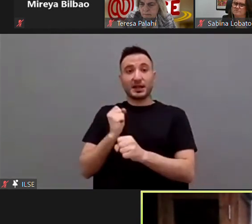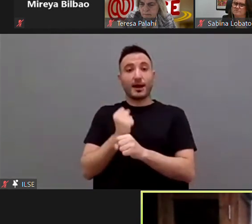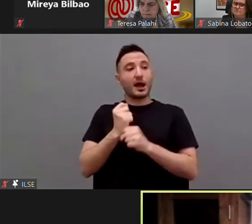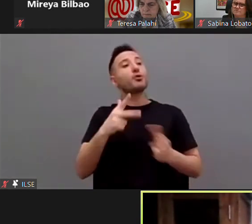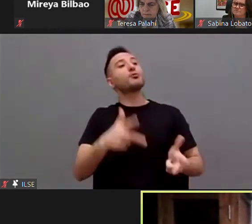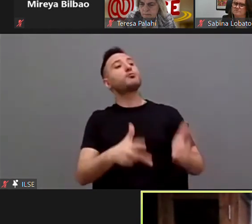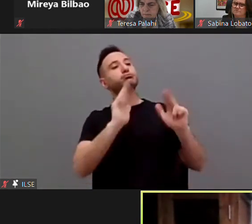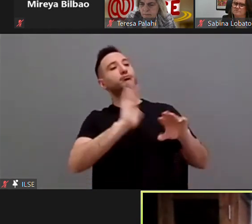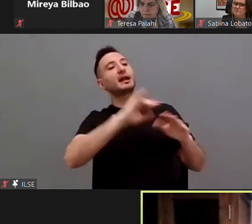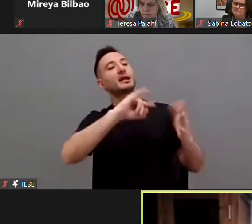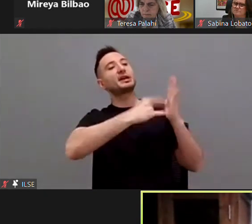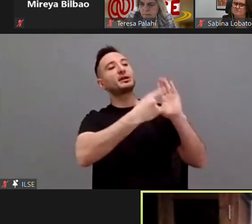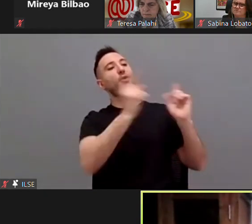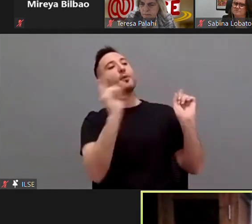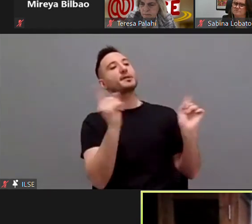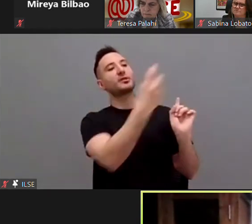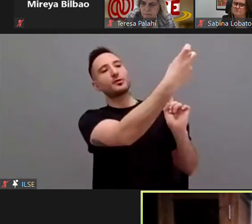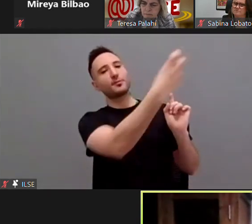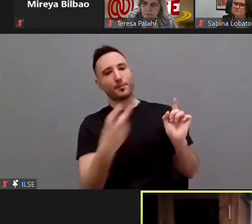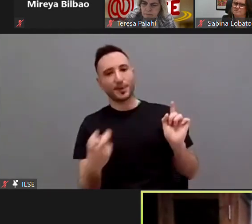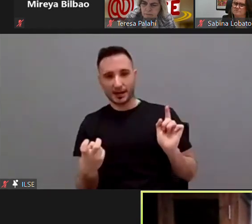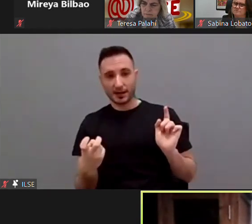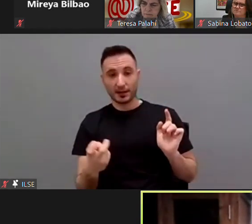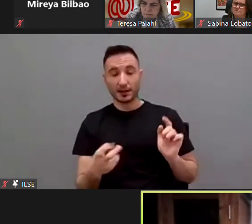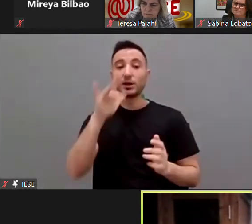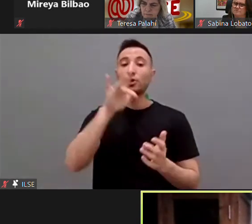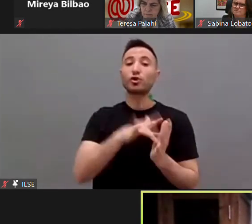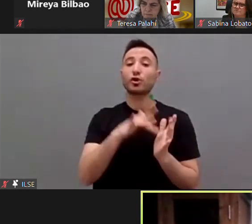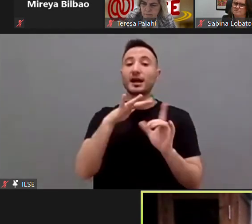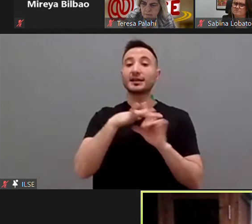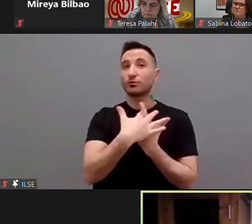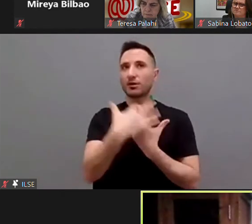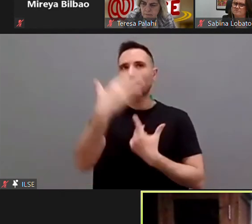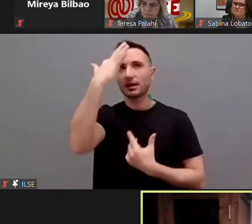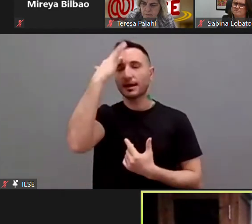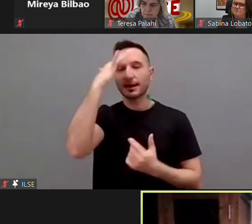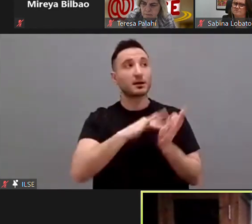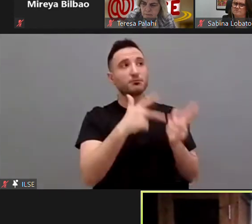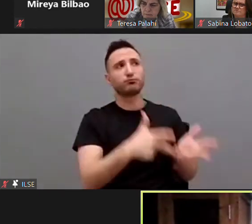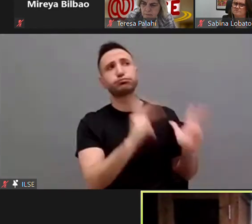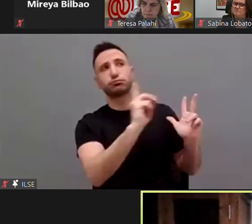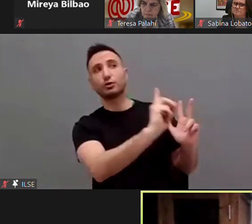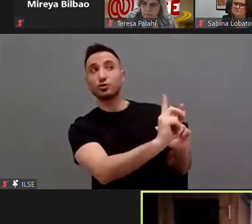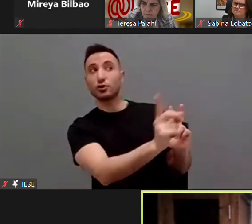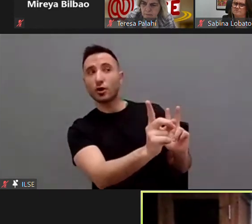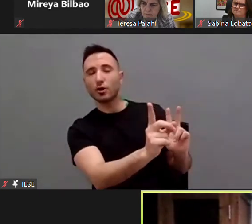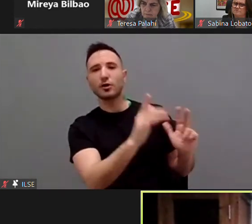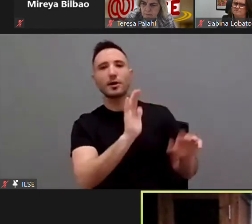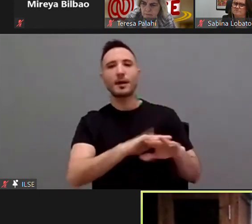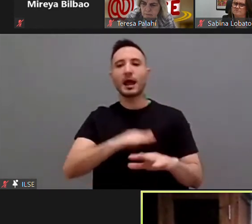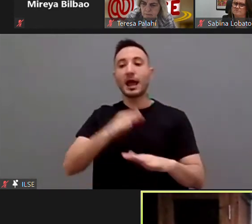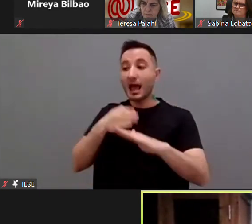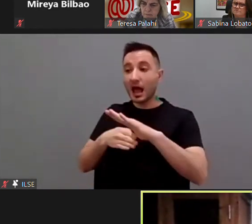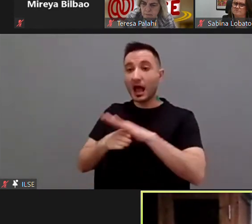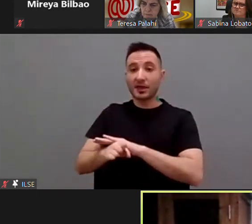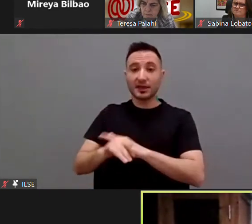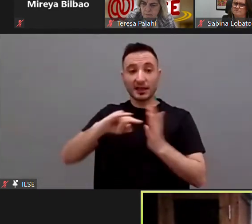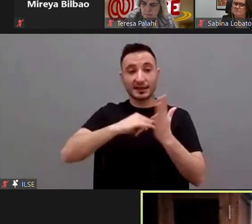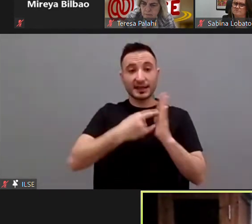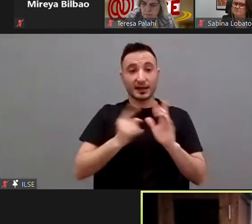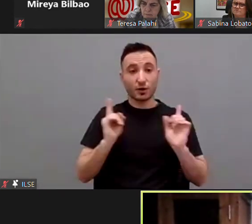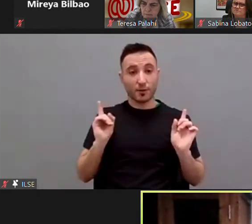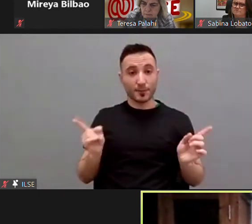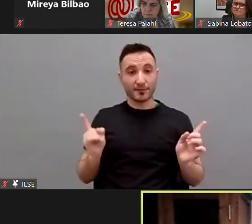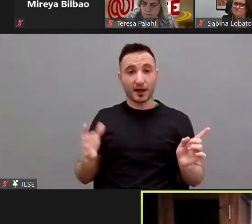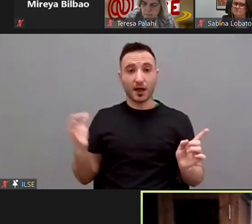ese técnico. En el caso que no lo tenga, para poder acceder, el técnico lo tendrá que hacer